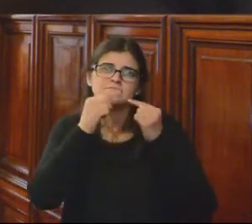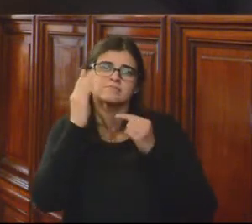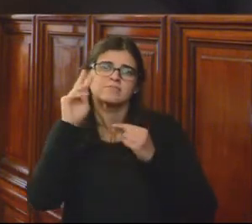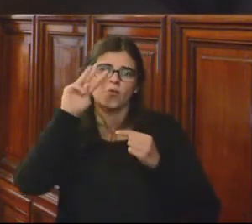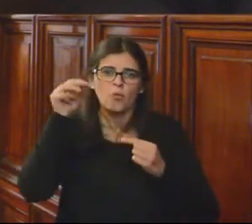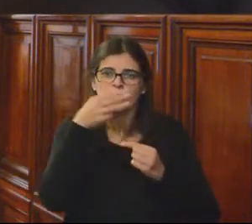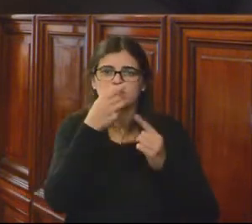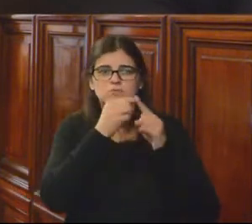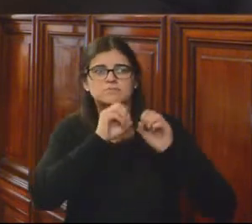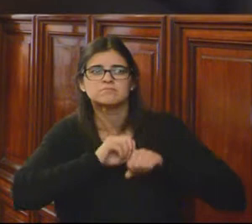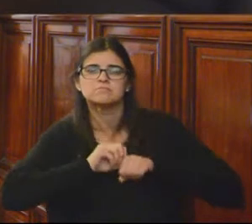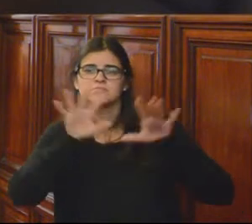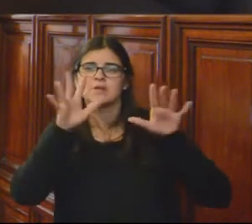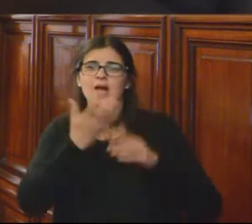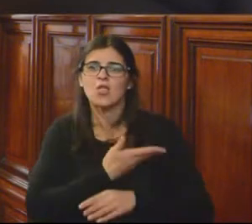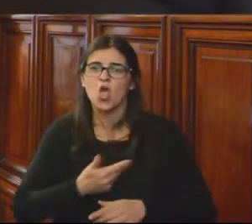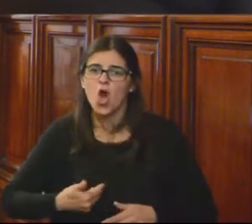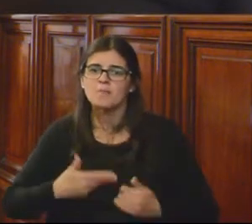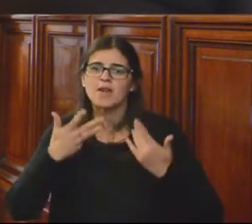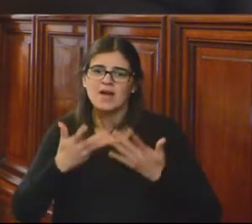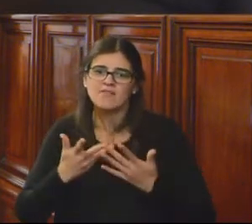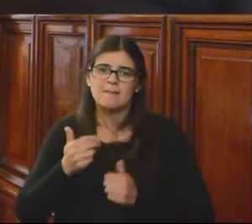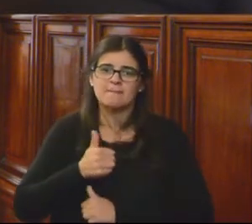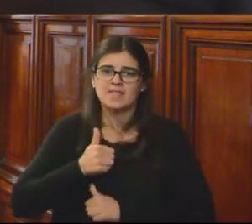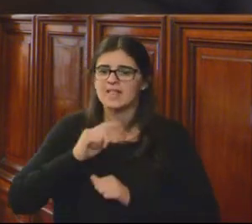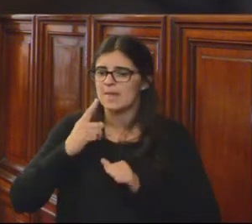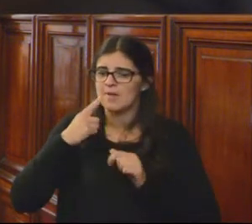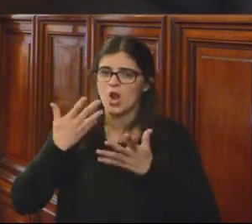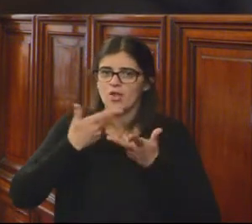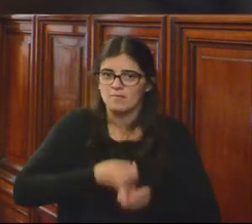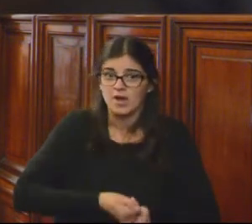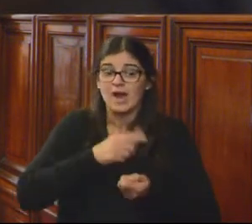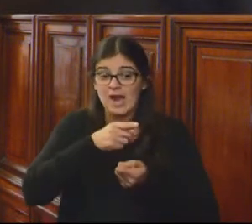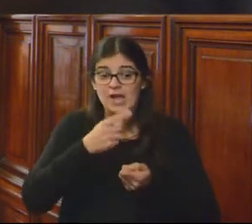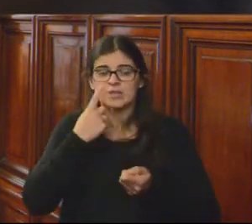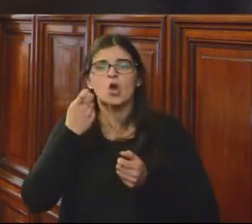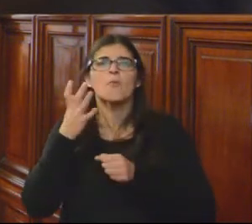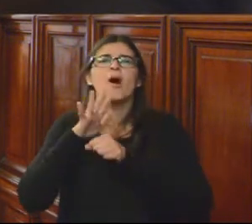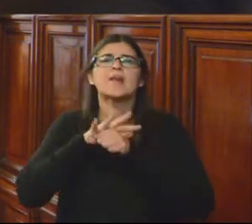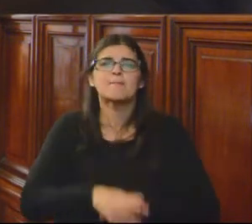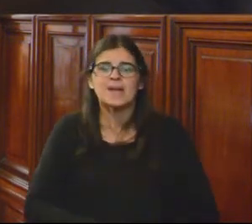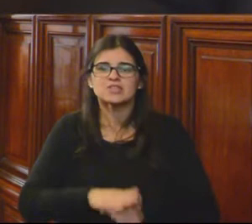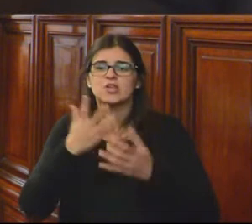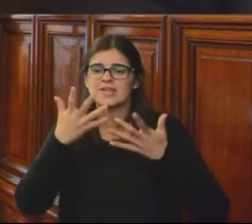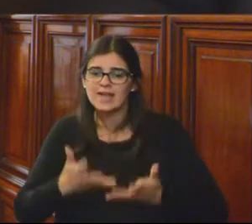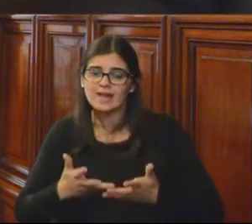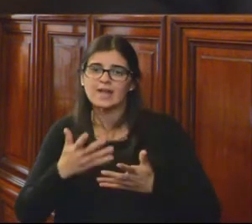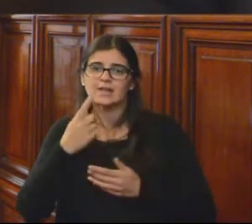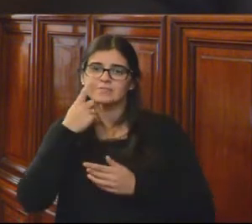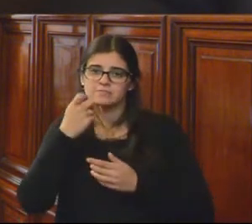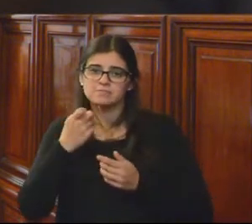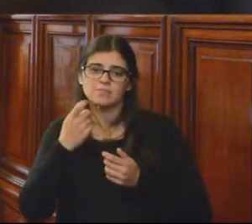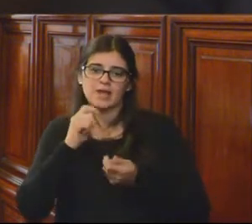de funcionarios del gobierno a militares y seguidores, lo cual también forma parte del patrón de represión en la medida en que preconfigura